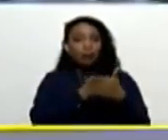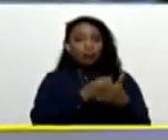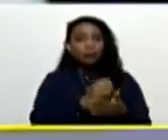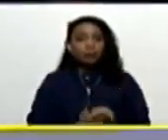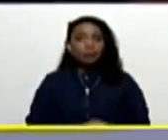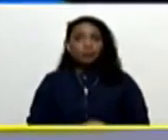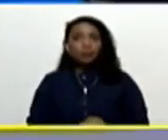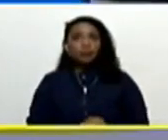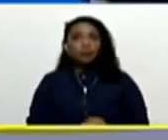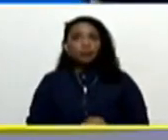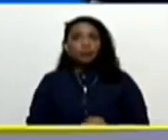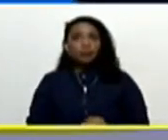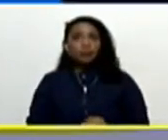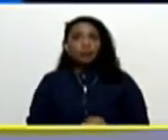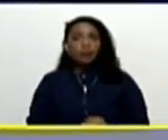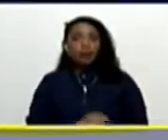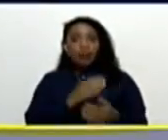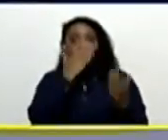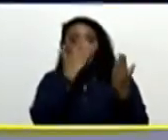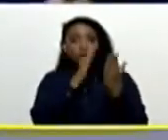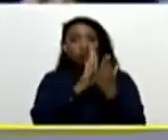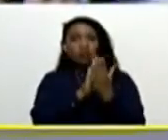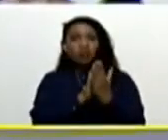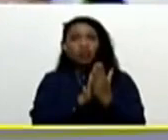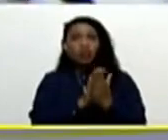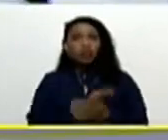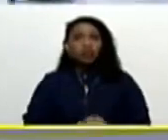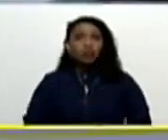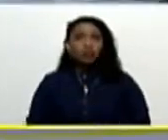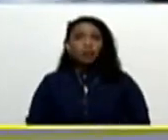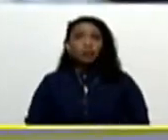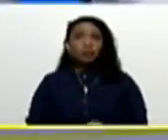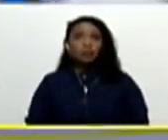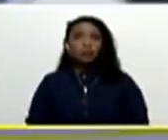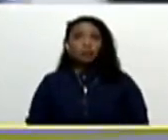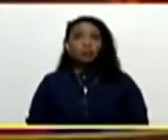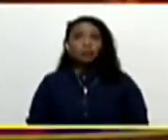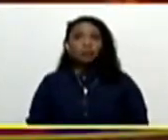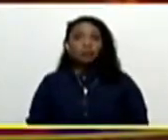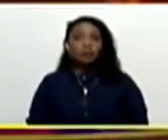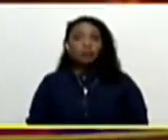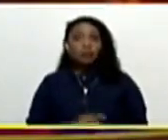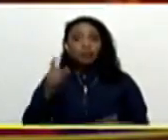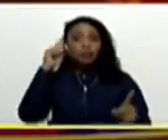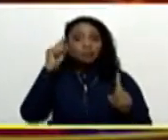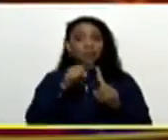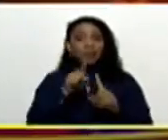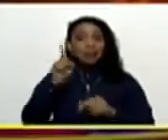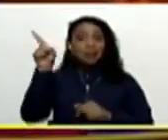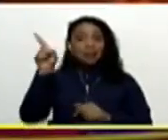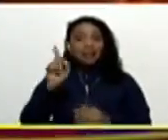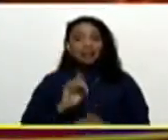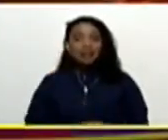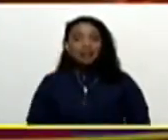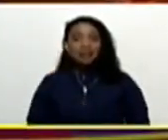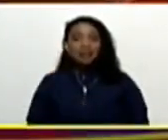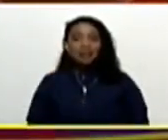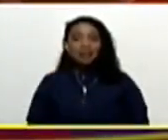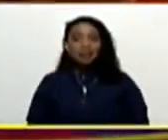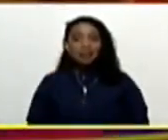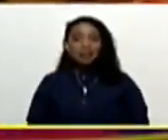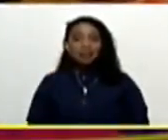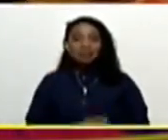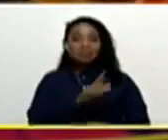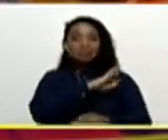en Peña Blanca, que es la frontera con Costa Rica. Y hacia allá tiró todas las